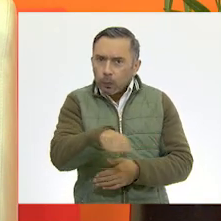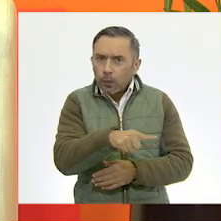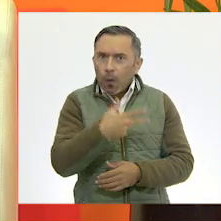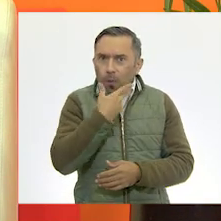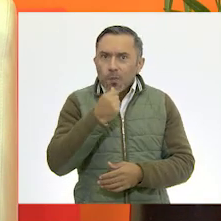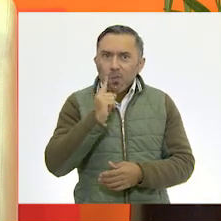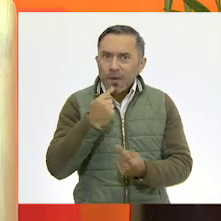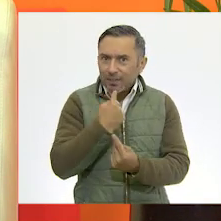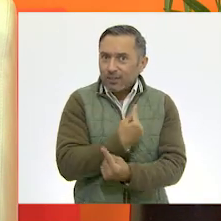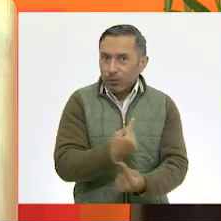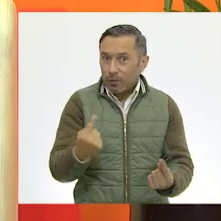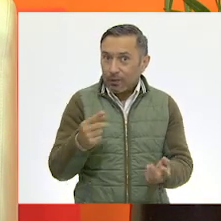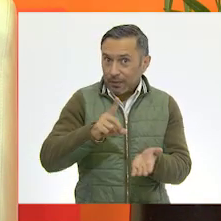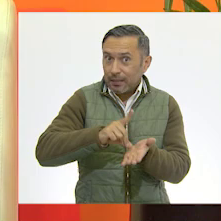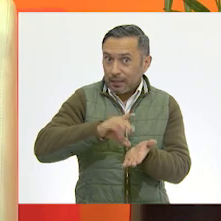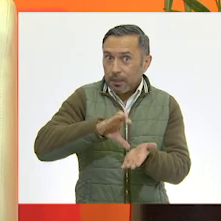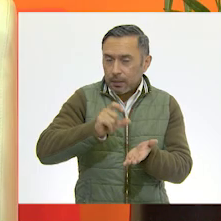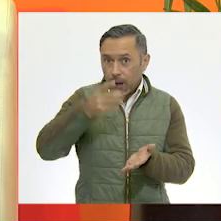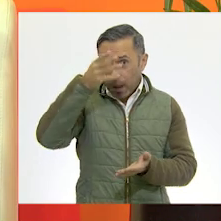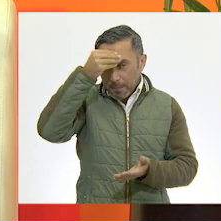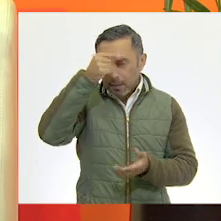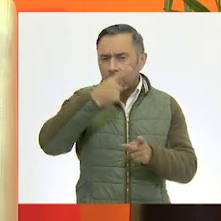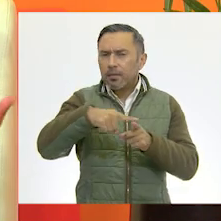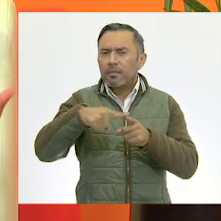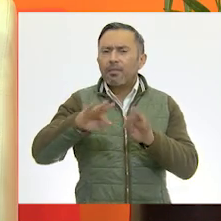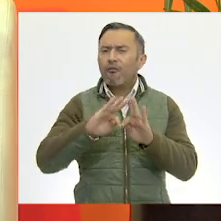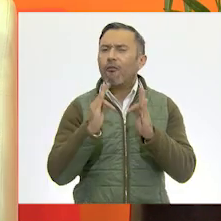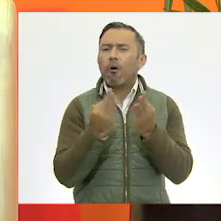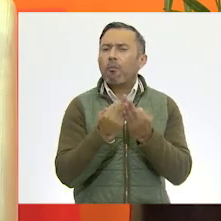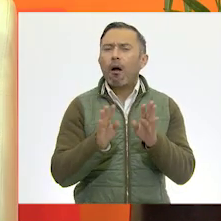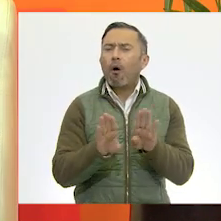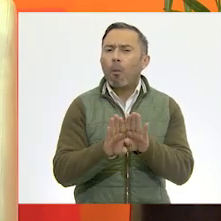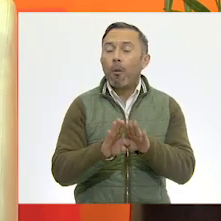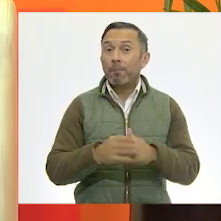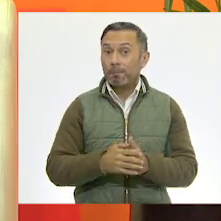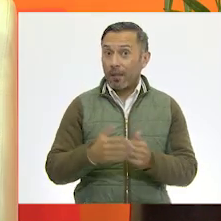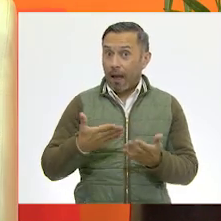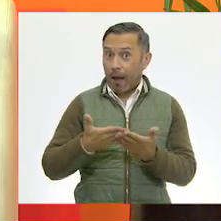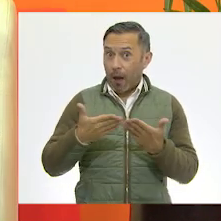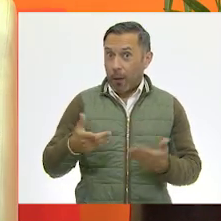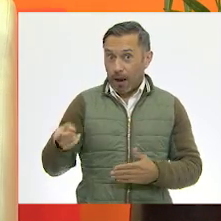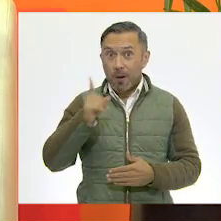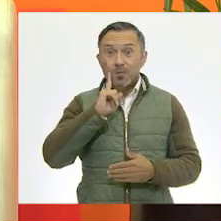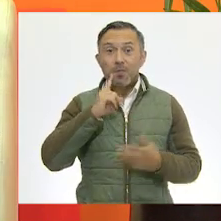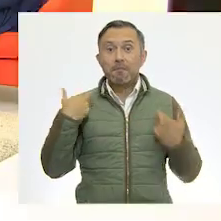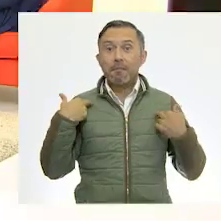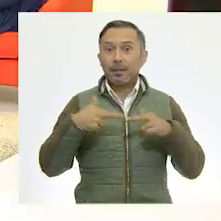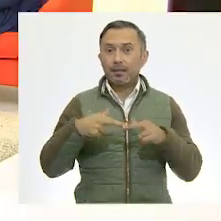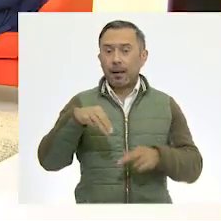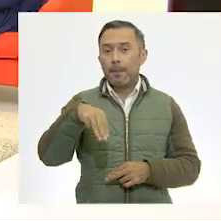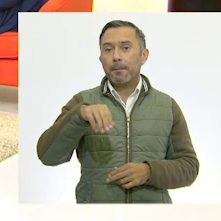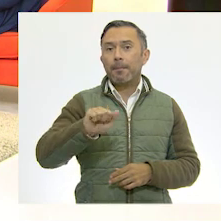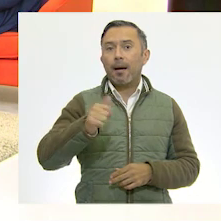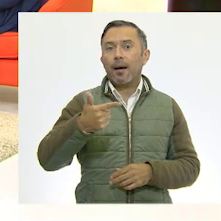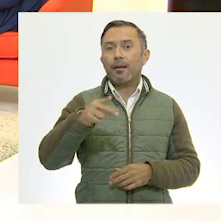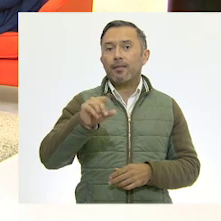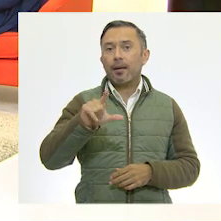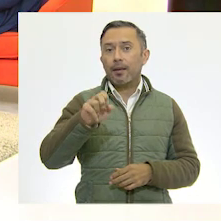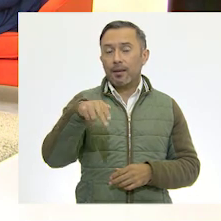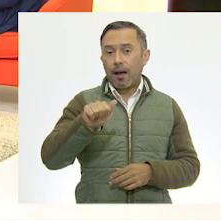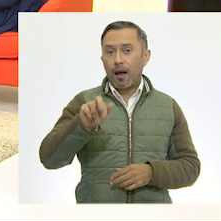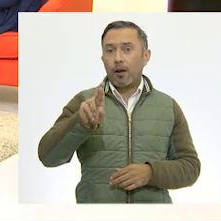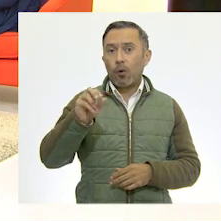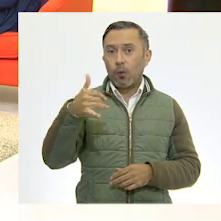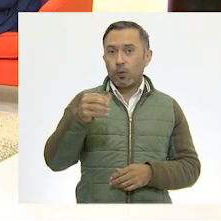los alumnos con discapacidad y aptitudes sobresalientes. Y para ello nos acompaña la maestra Magdalena Arroyo. Bienvenida,